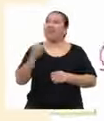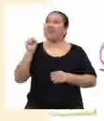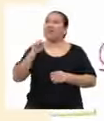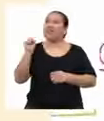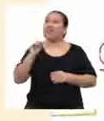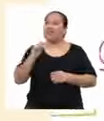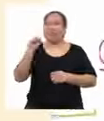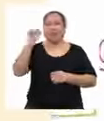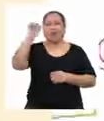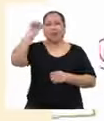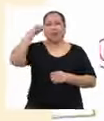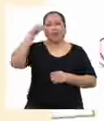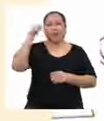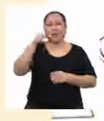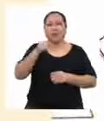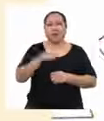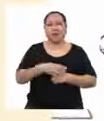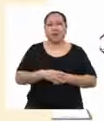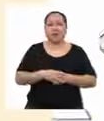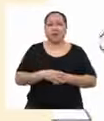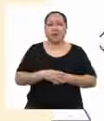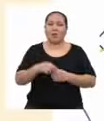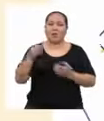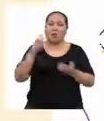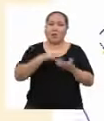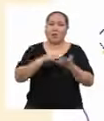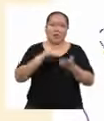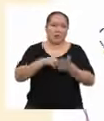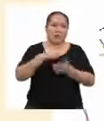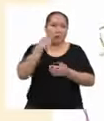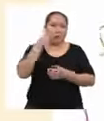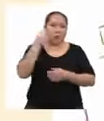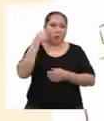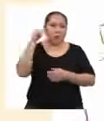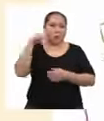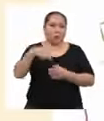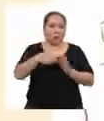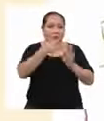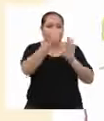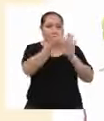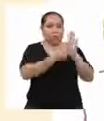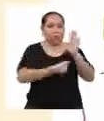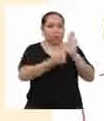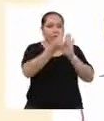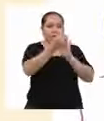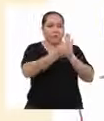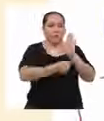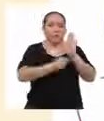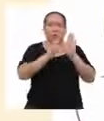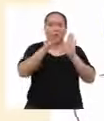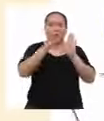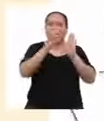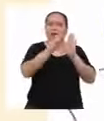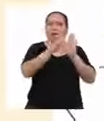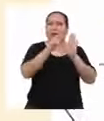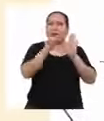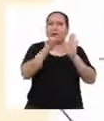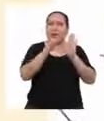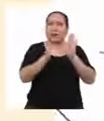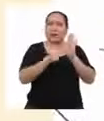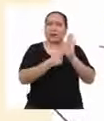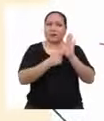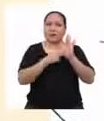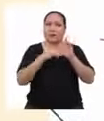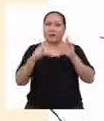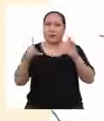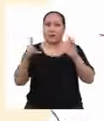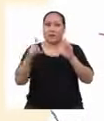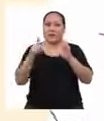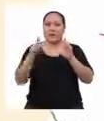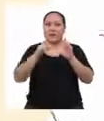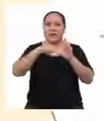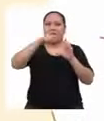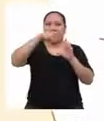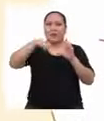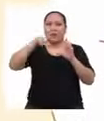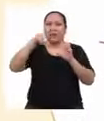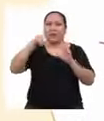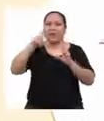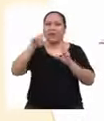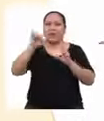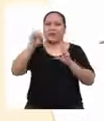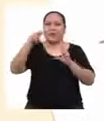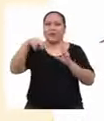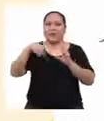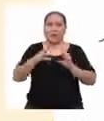los recuerdo. Entre los más conocidos de este tipo tenemos los gráficos de barras, de línea o de